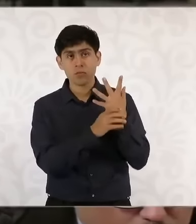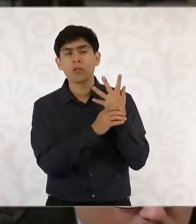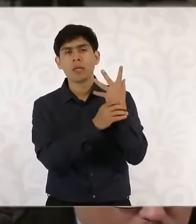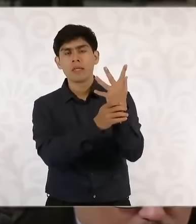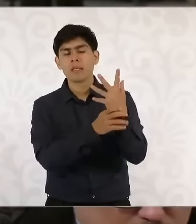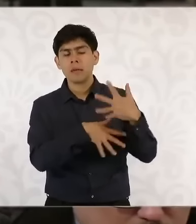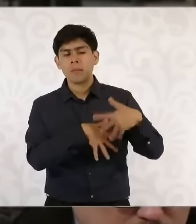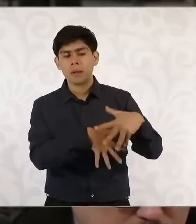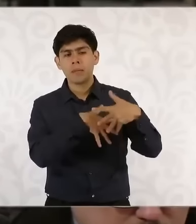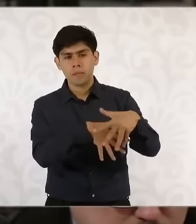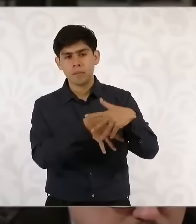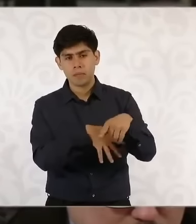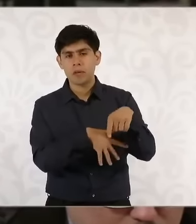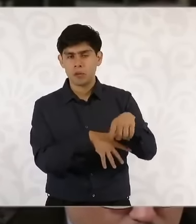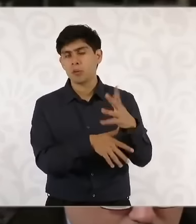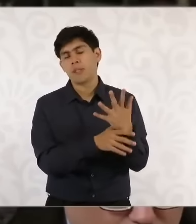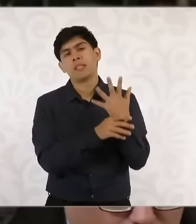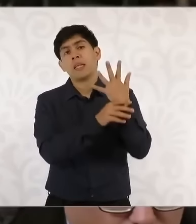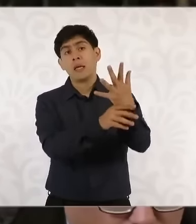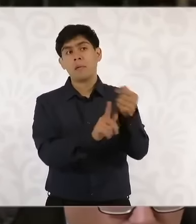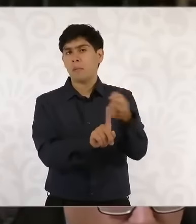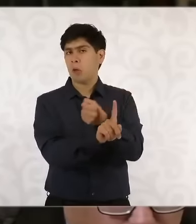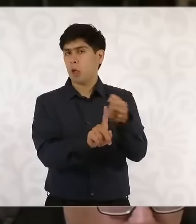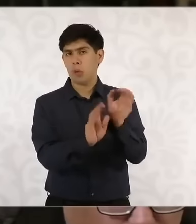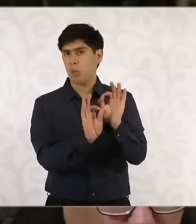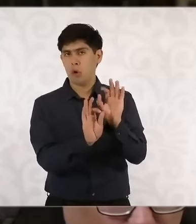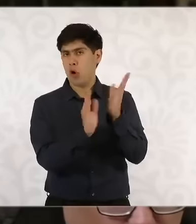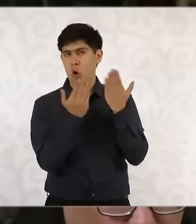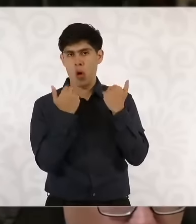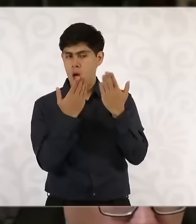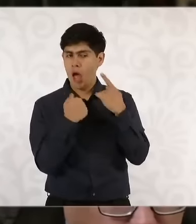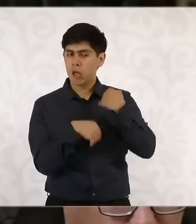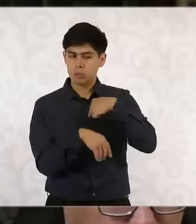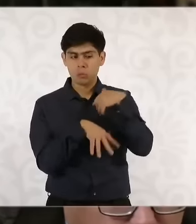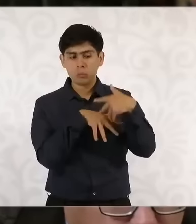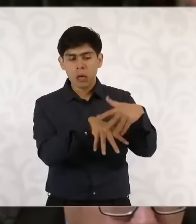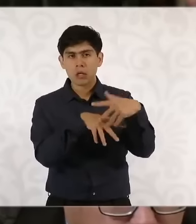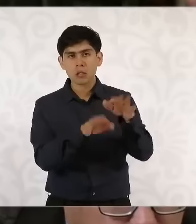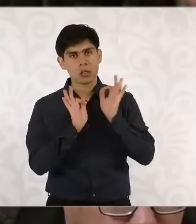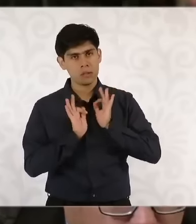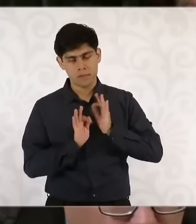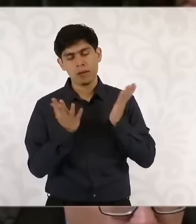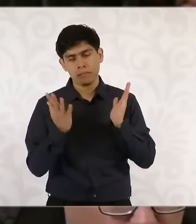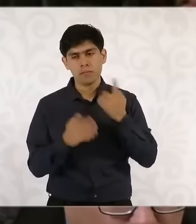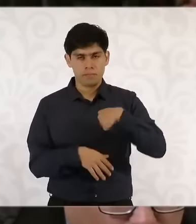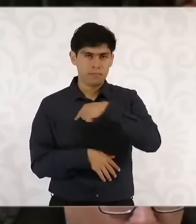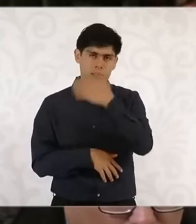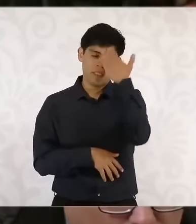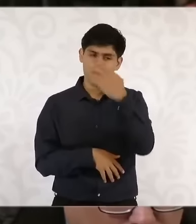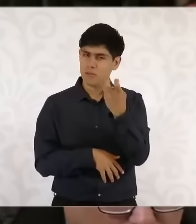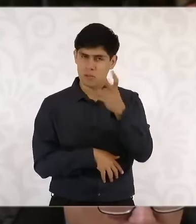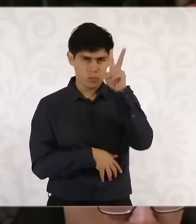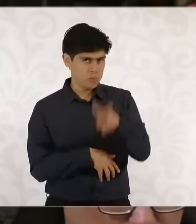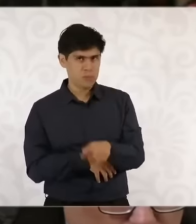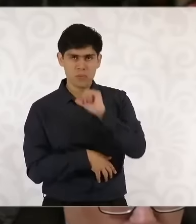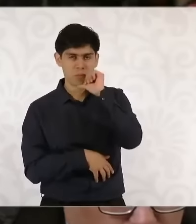marcha pues sin violencia, que era una marcha tranquila, en paz, Sabemos que no fue así y